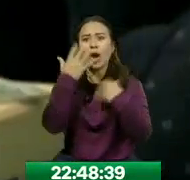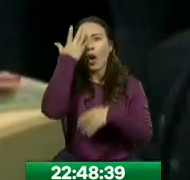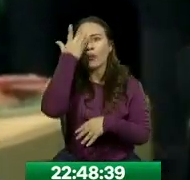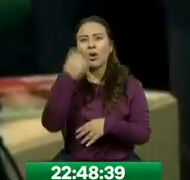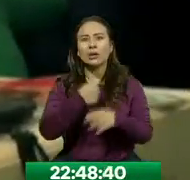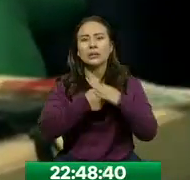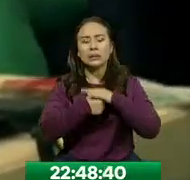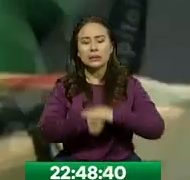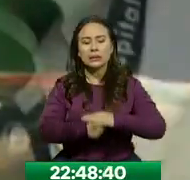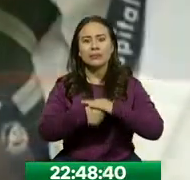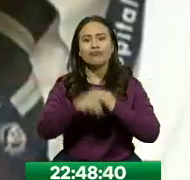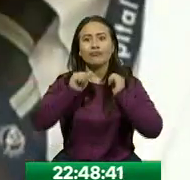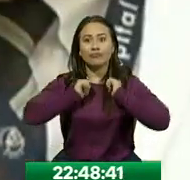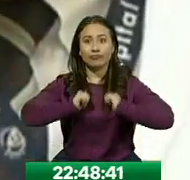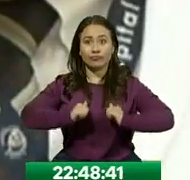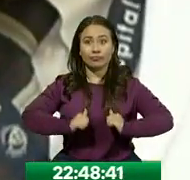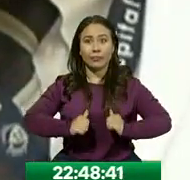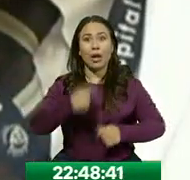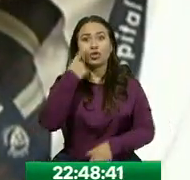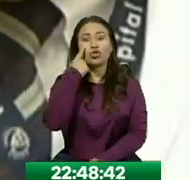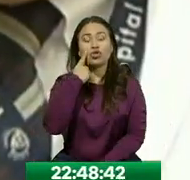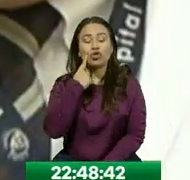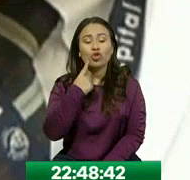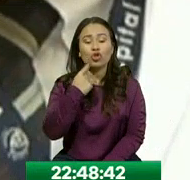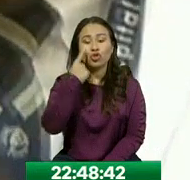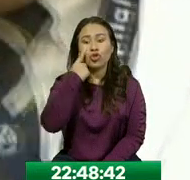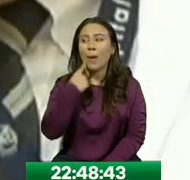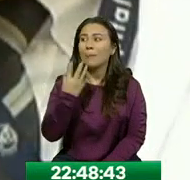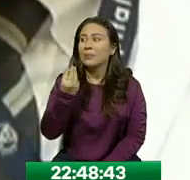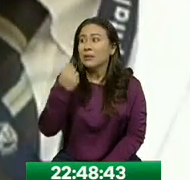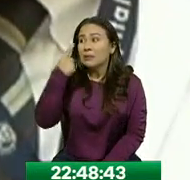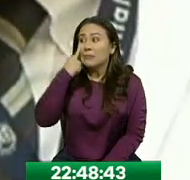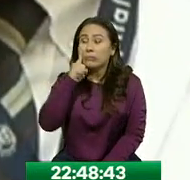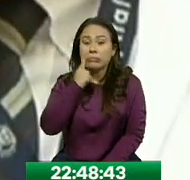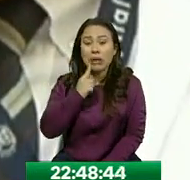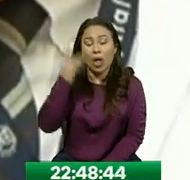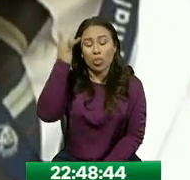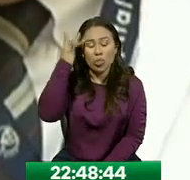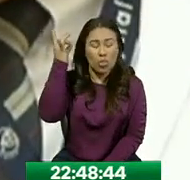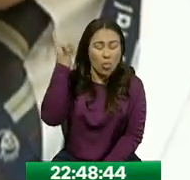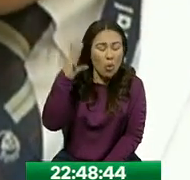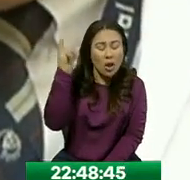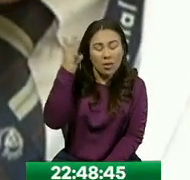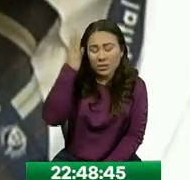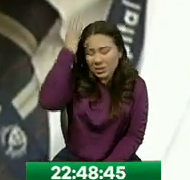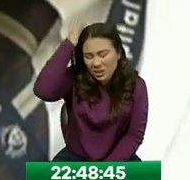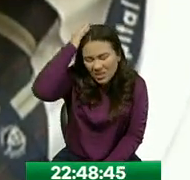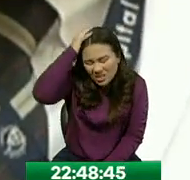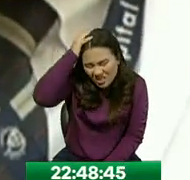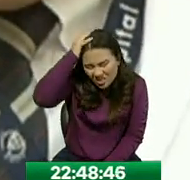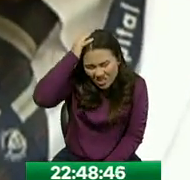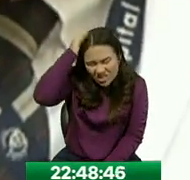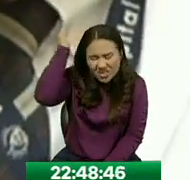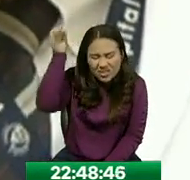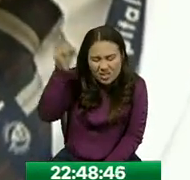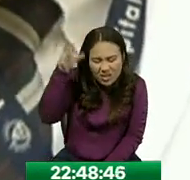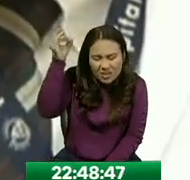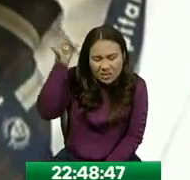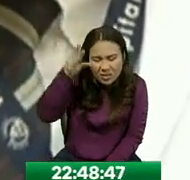depresión. La tristeza, el deseo de llorar, el llanto frecuente, un dolor de cabeza como un peso en el que se